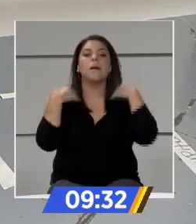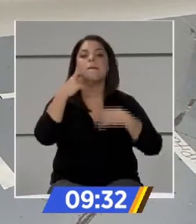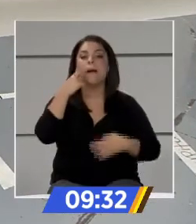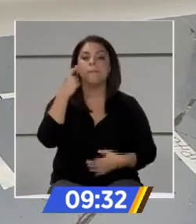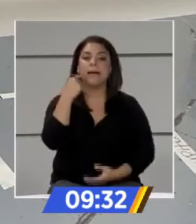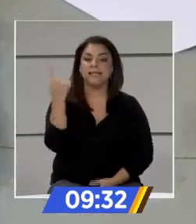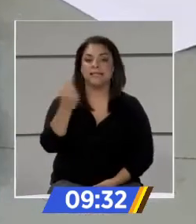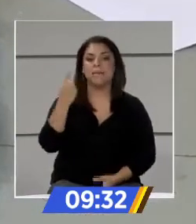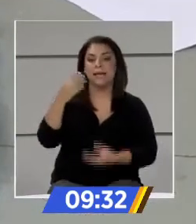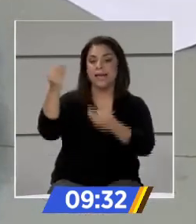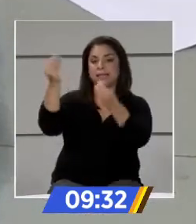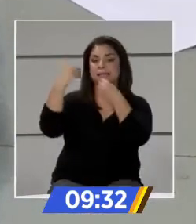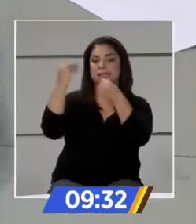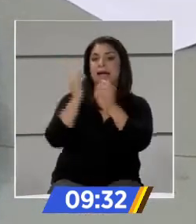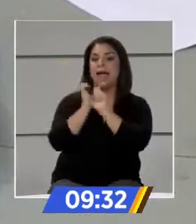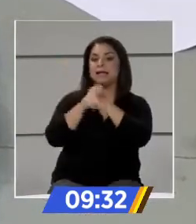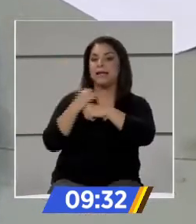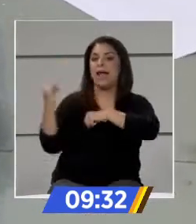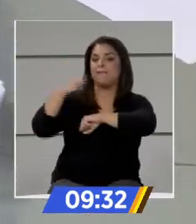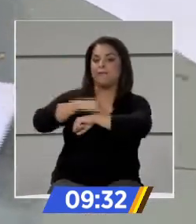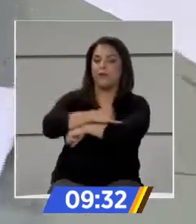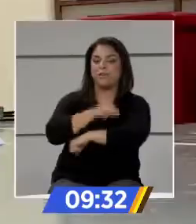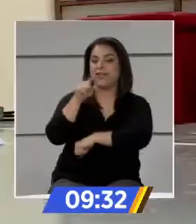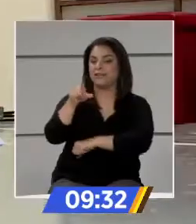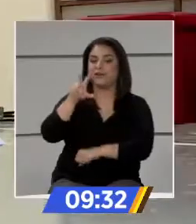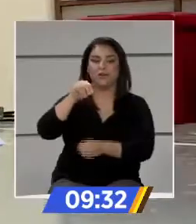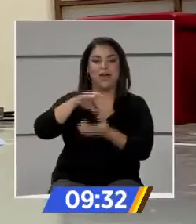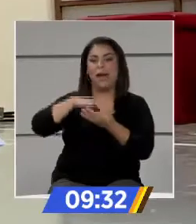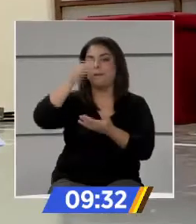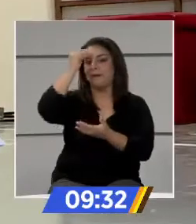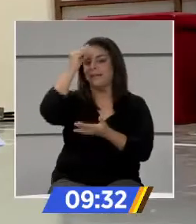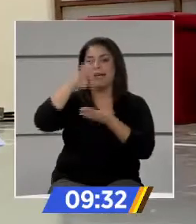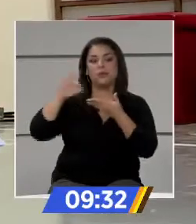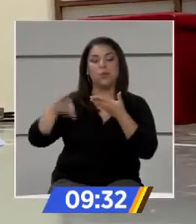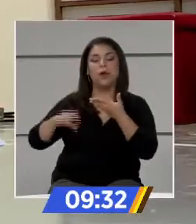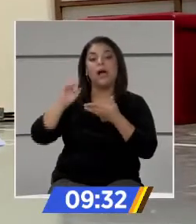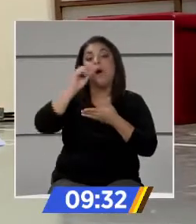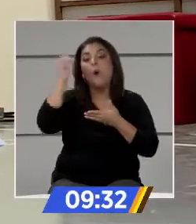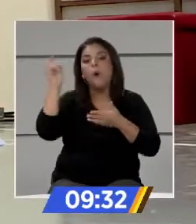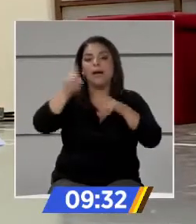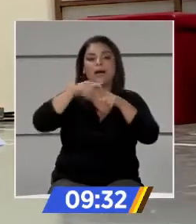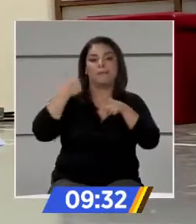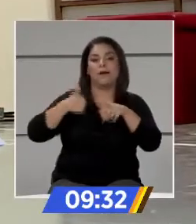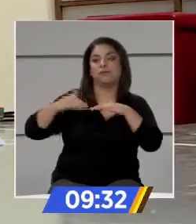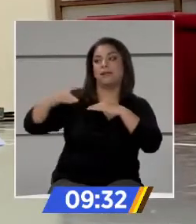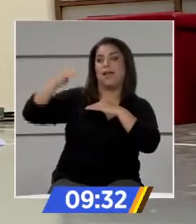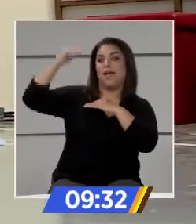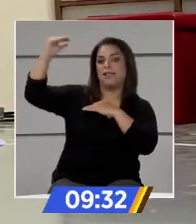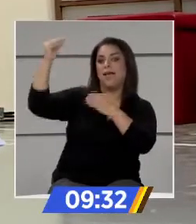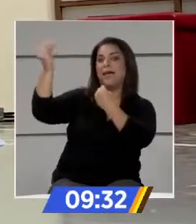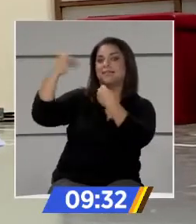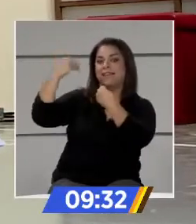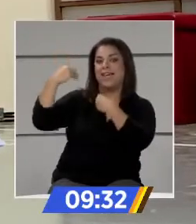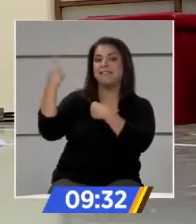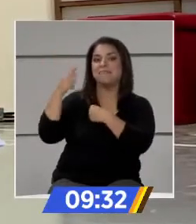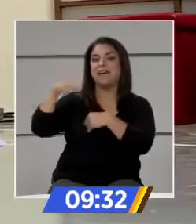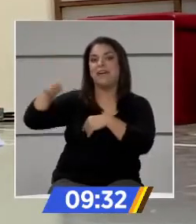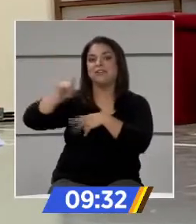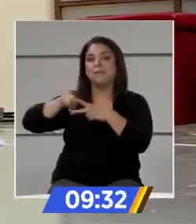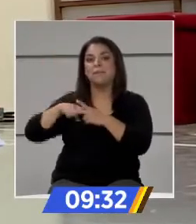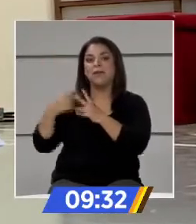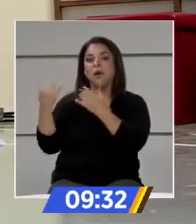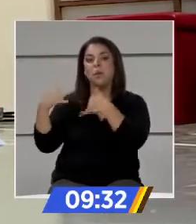los aviones. Esto no se aprende en la escuela. No. ¿Verdad? O los hermanos más grandes son los que nos enseñan. Sí, empiezan ellos a jugar y